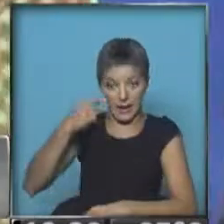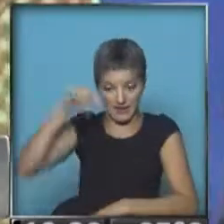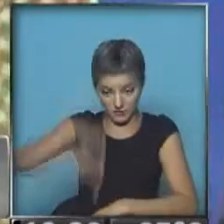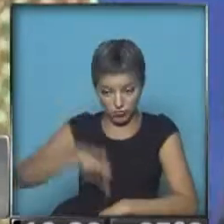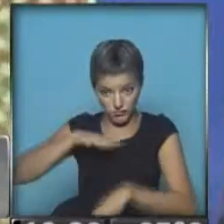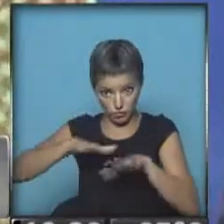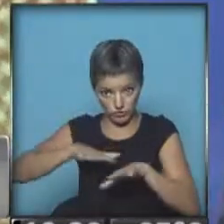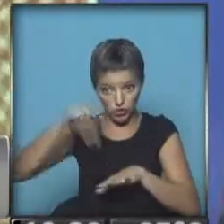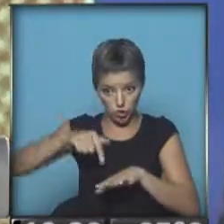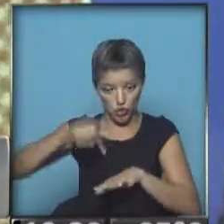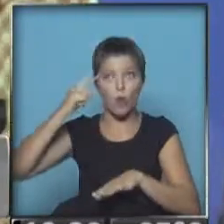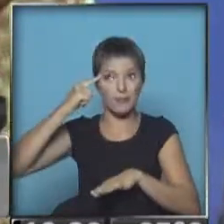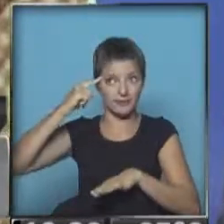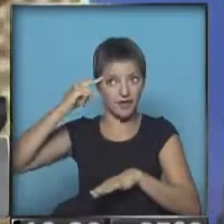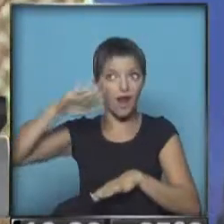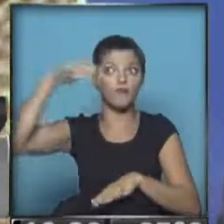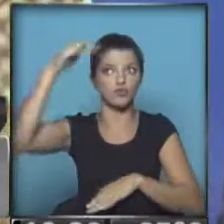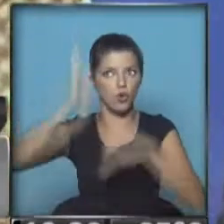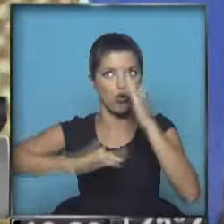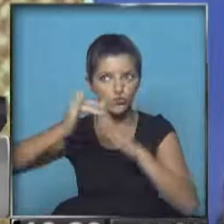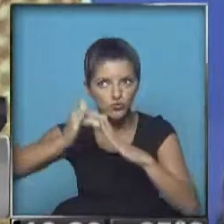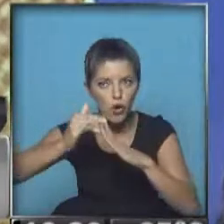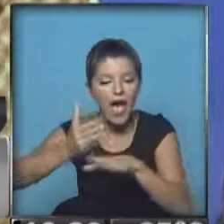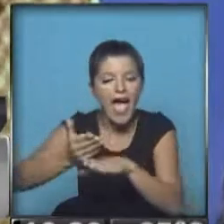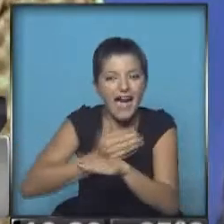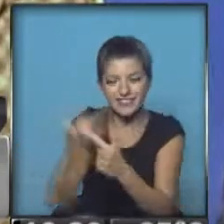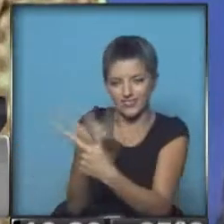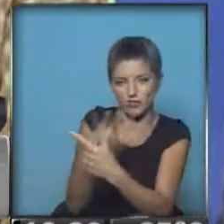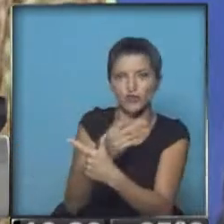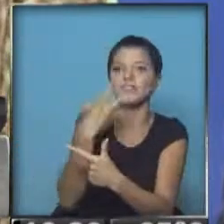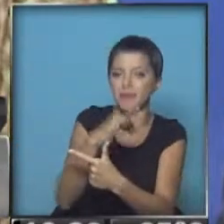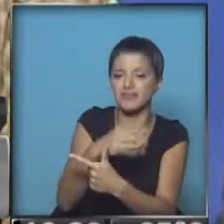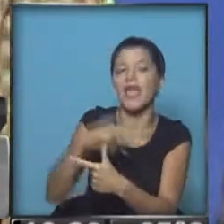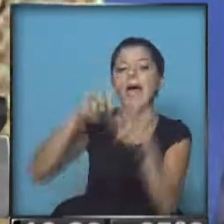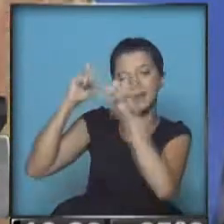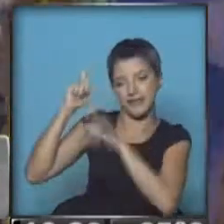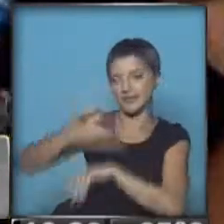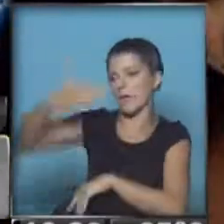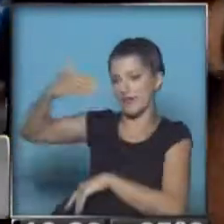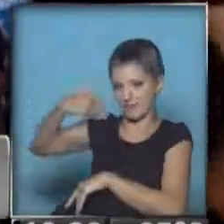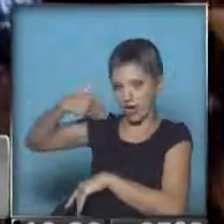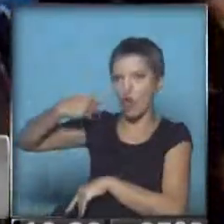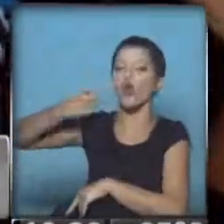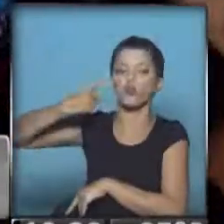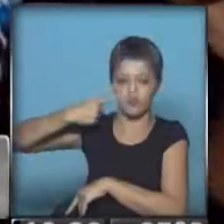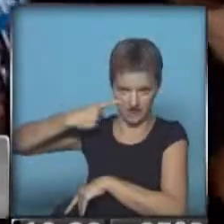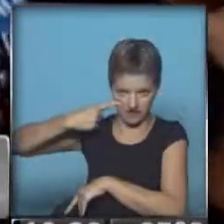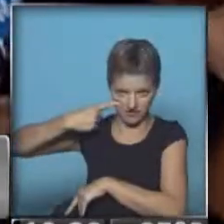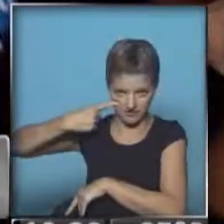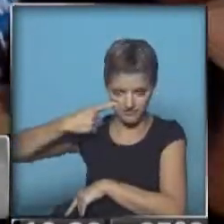menos construir el futuro si no conociste y viviste el pasado en este país.